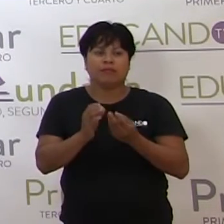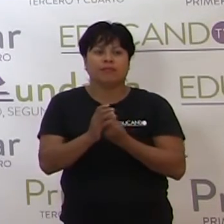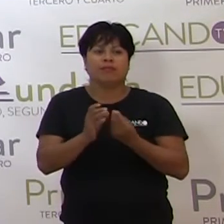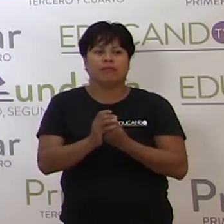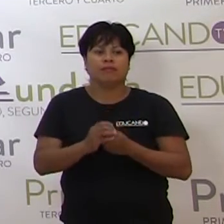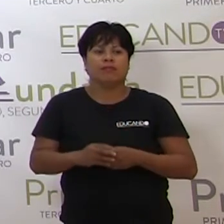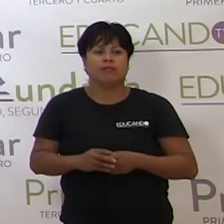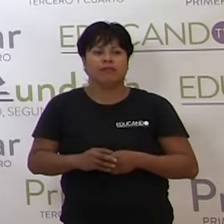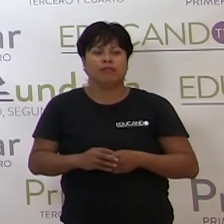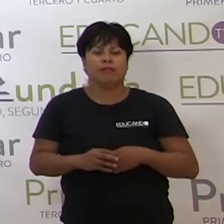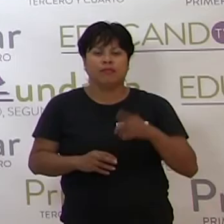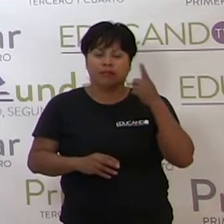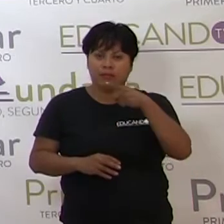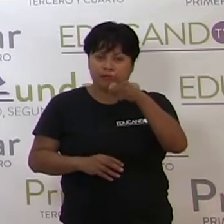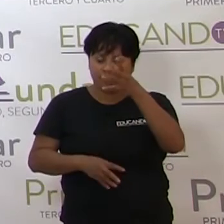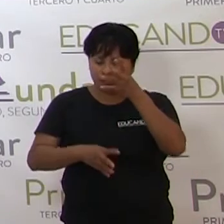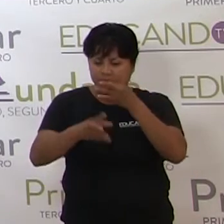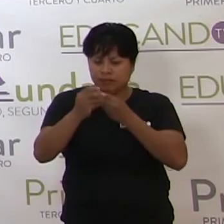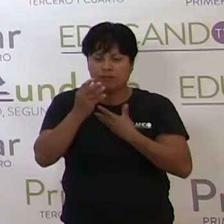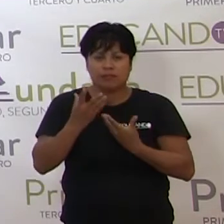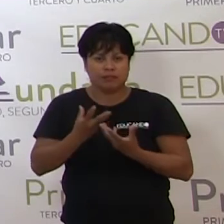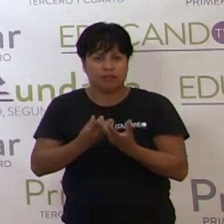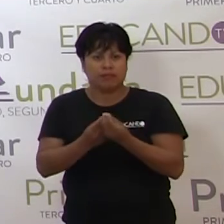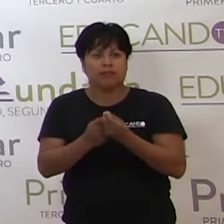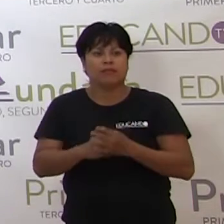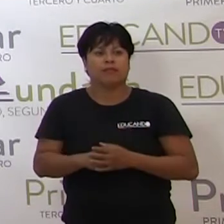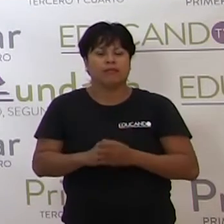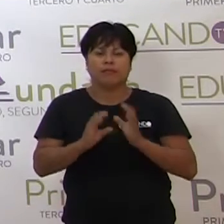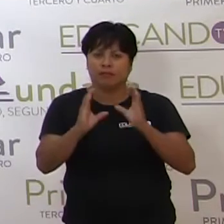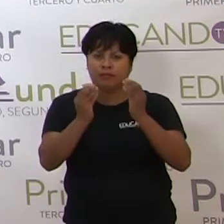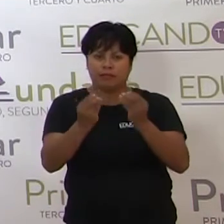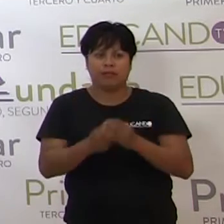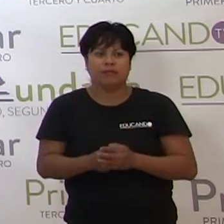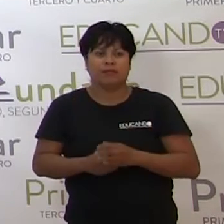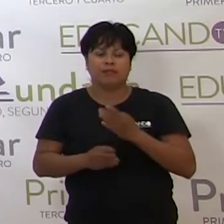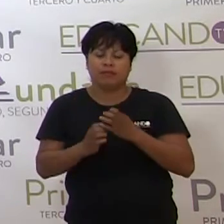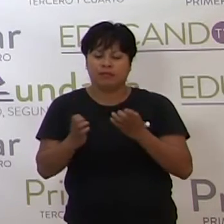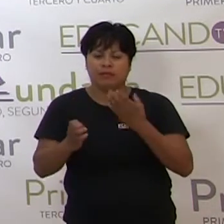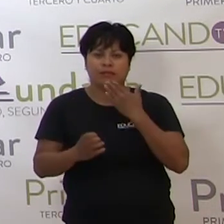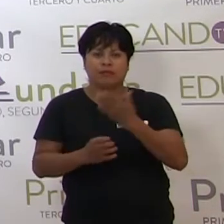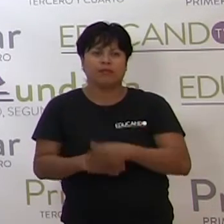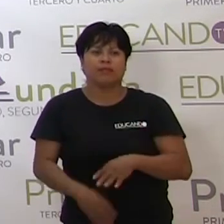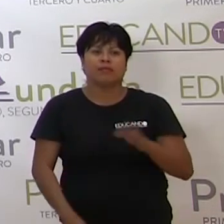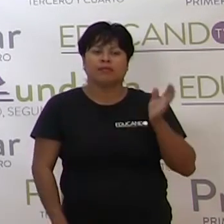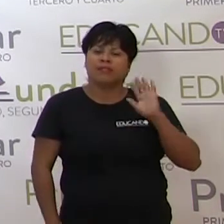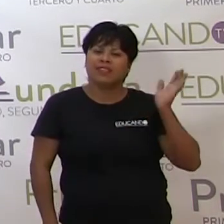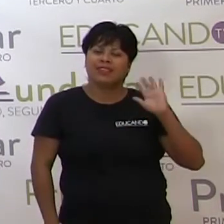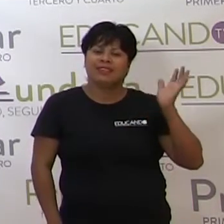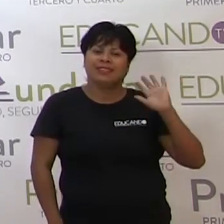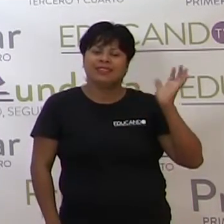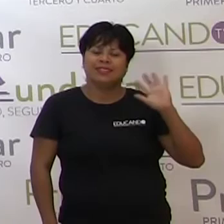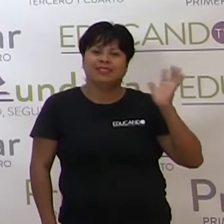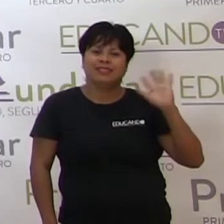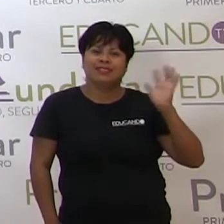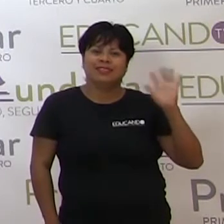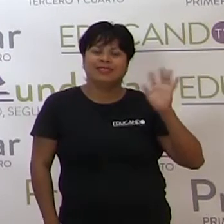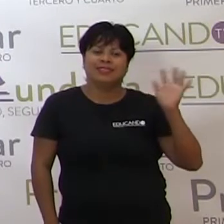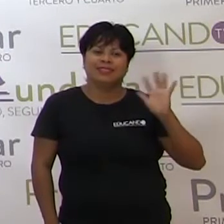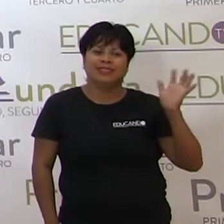emisión para que aprendamos juntos. Cuídate, que estés muy bien. Adiós.